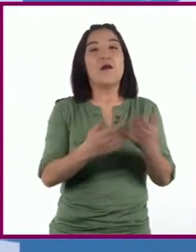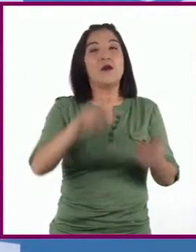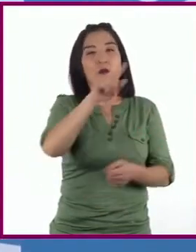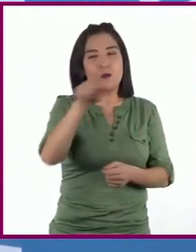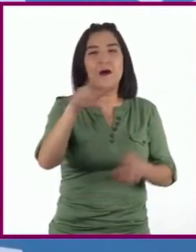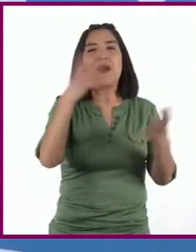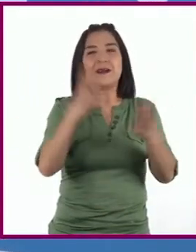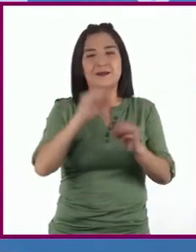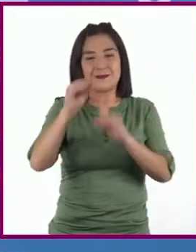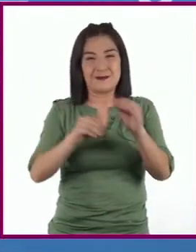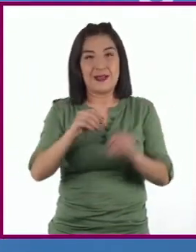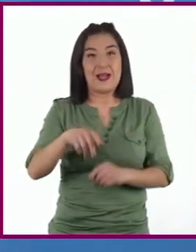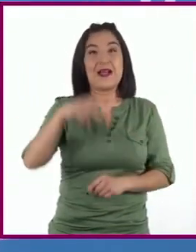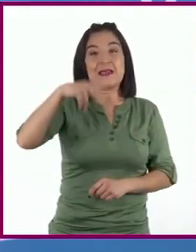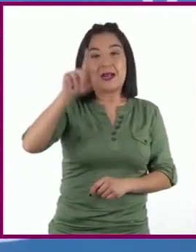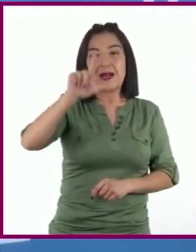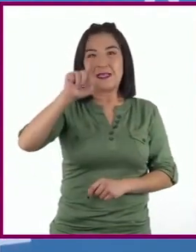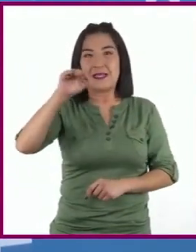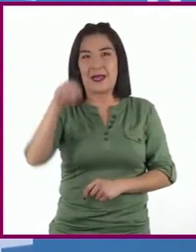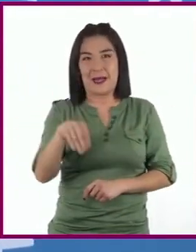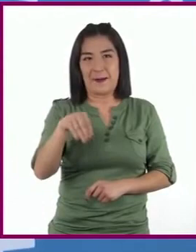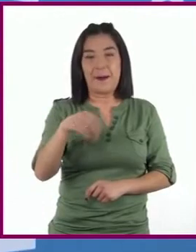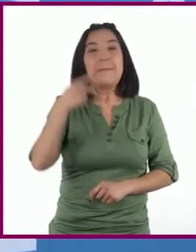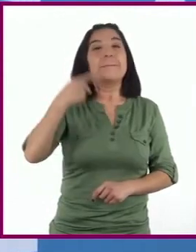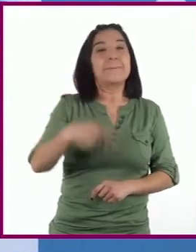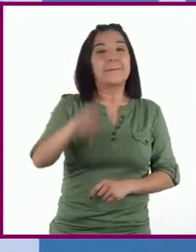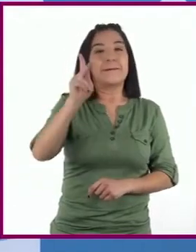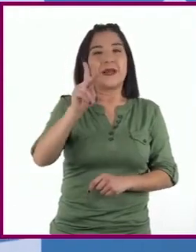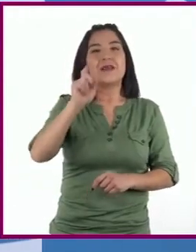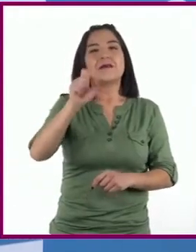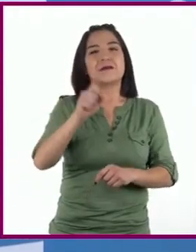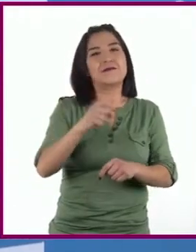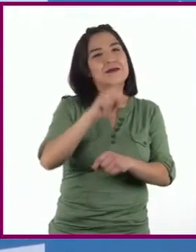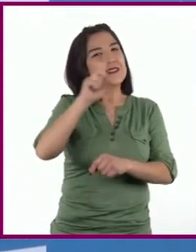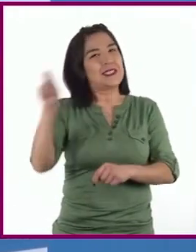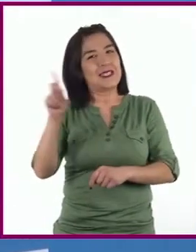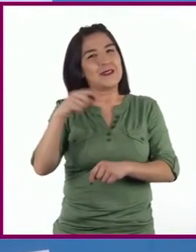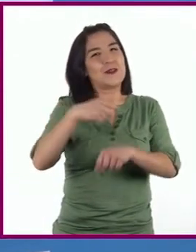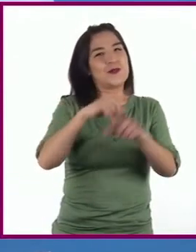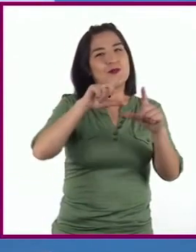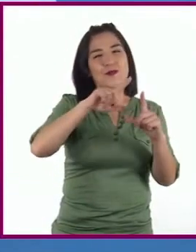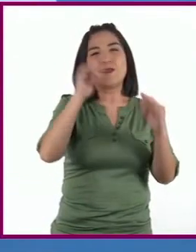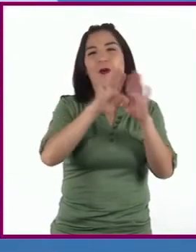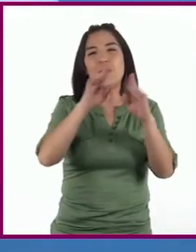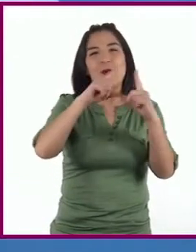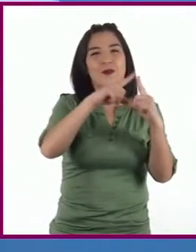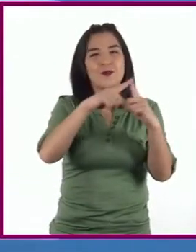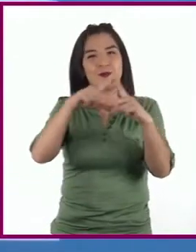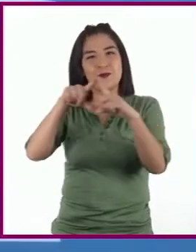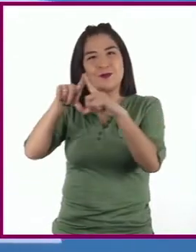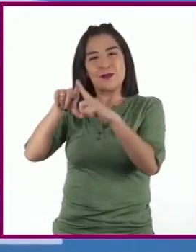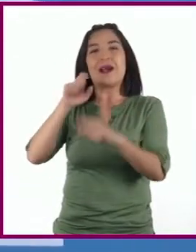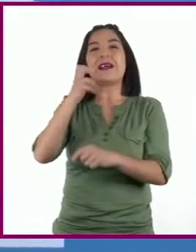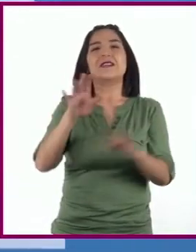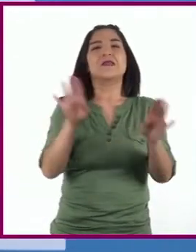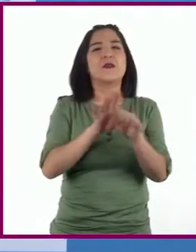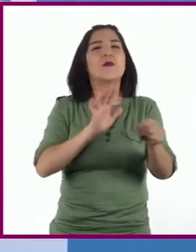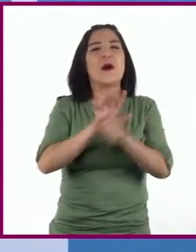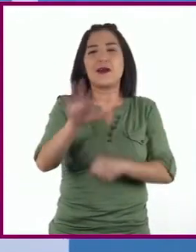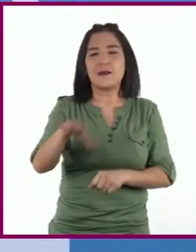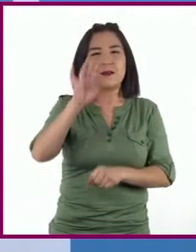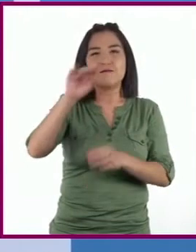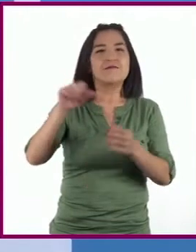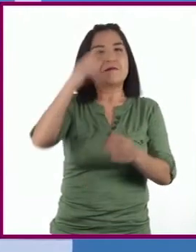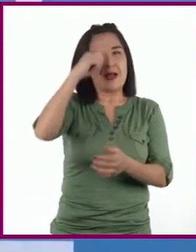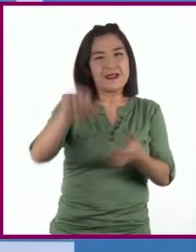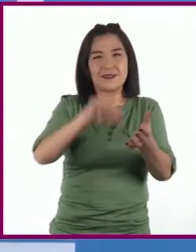el triángulo KLM, pero hacia el lado derecho. ¿Cuál sería el vértice que tomarías como centro